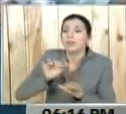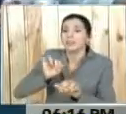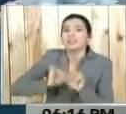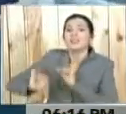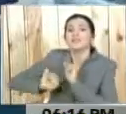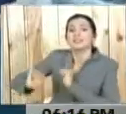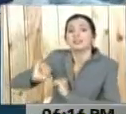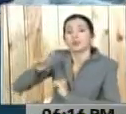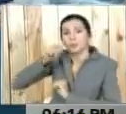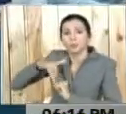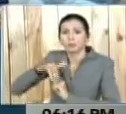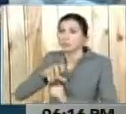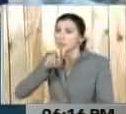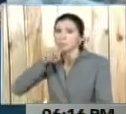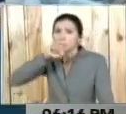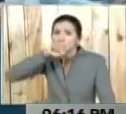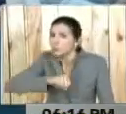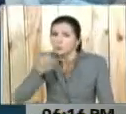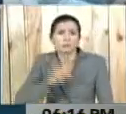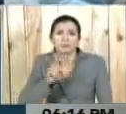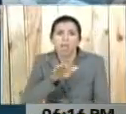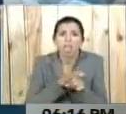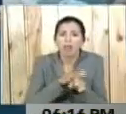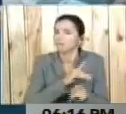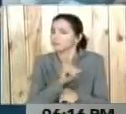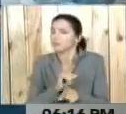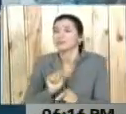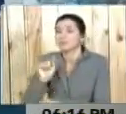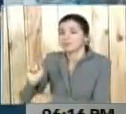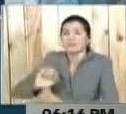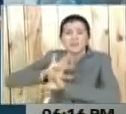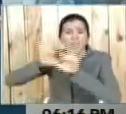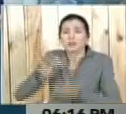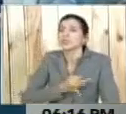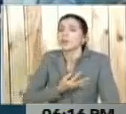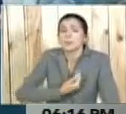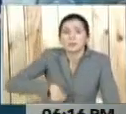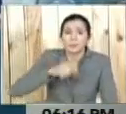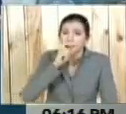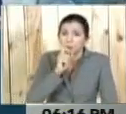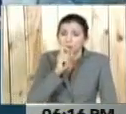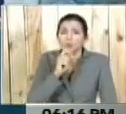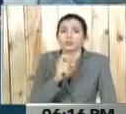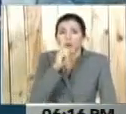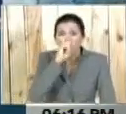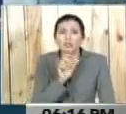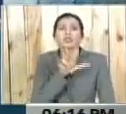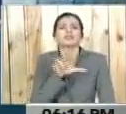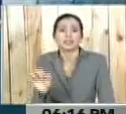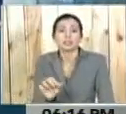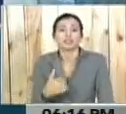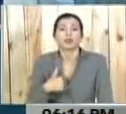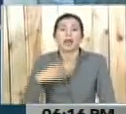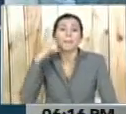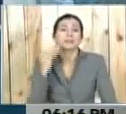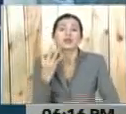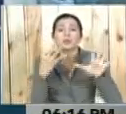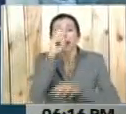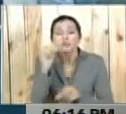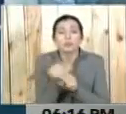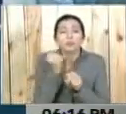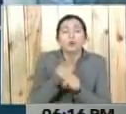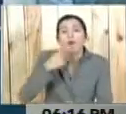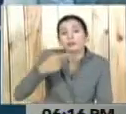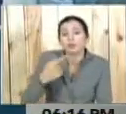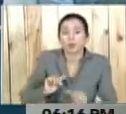vamos a arrodillar. Y le quiero decir algo muy claro, señor Nicolás Maduro. Yo tengo 30 años, pero tengo ya 9 años en política. Y comencé cuando